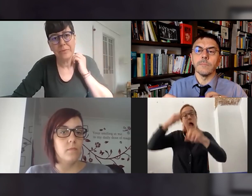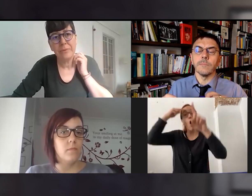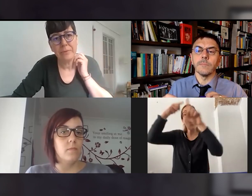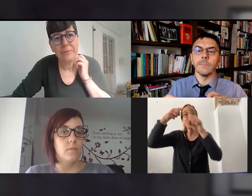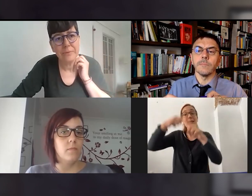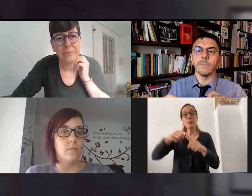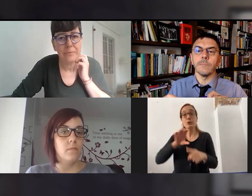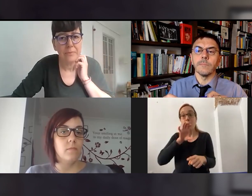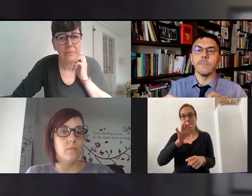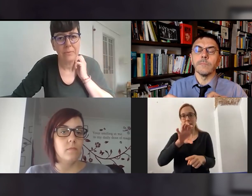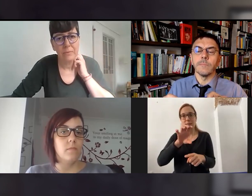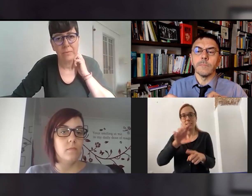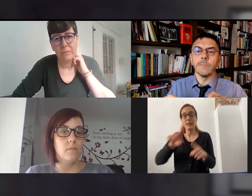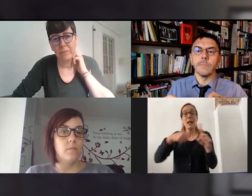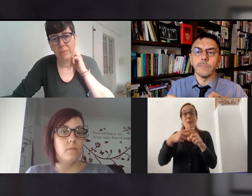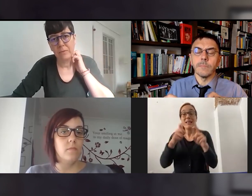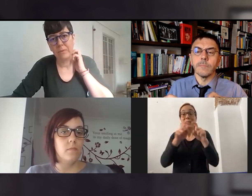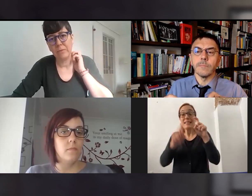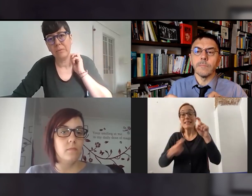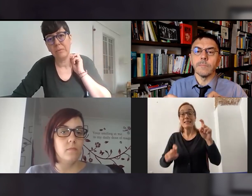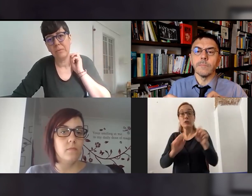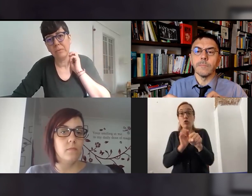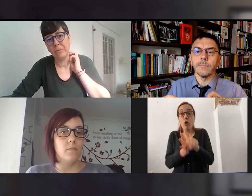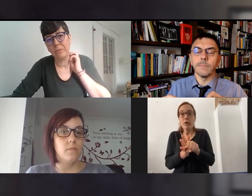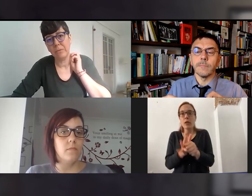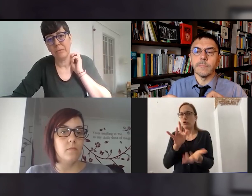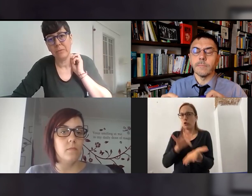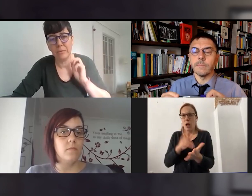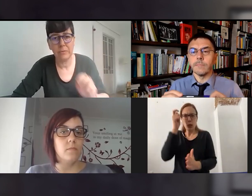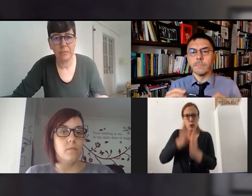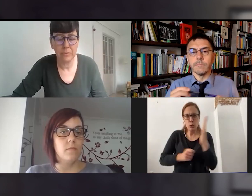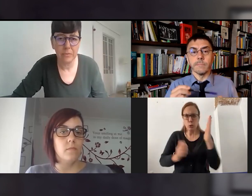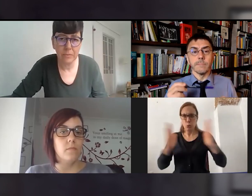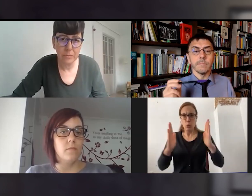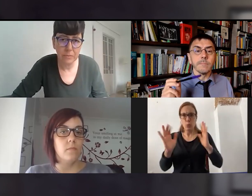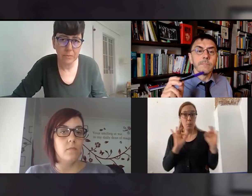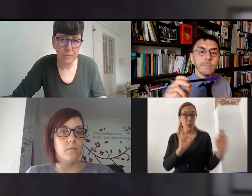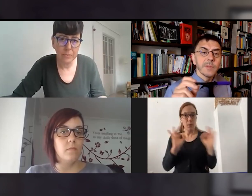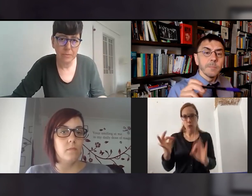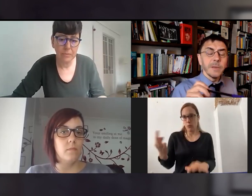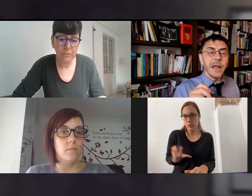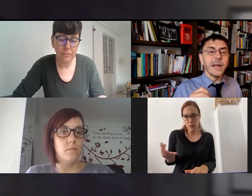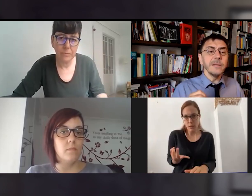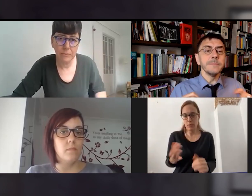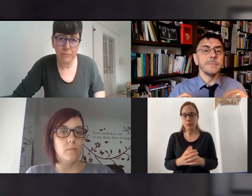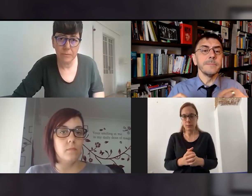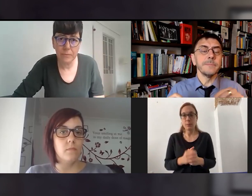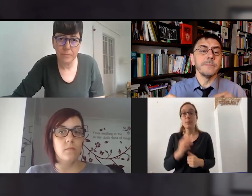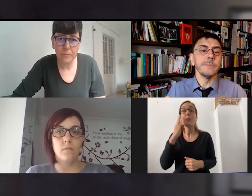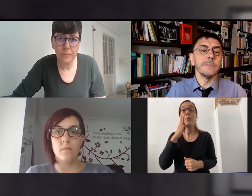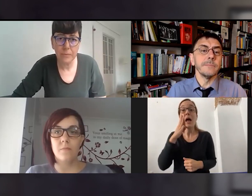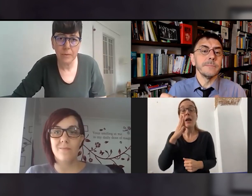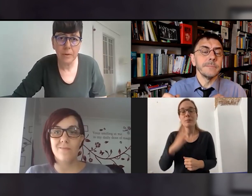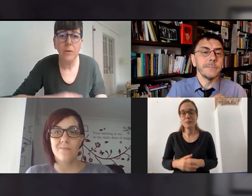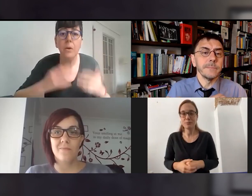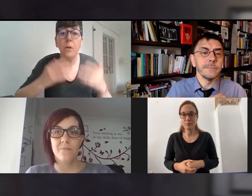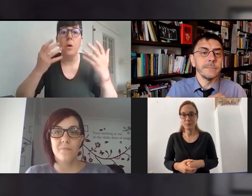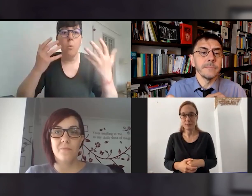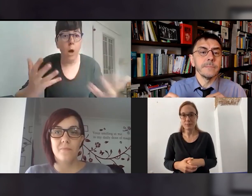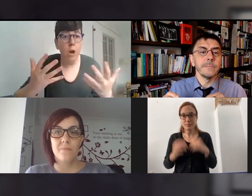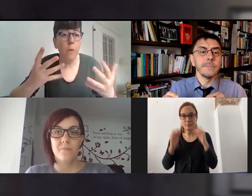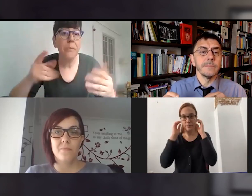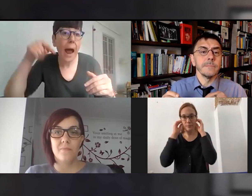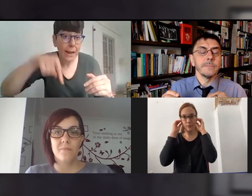COVID pues van a ser duros y tenemos que estar preparados hacia ello. Pilar.